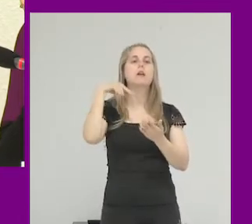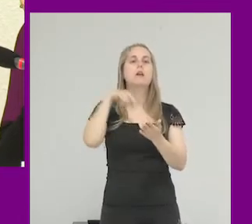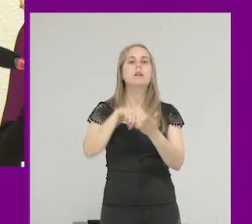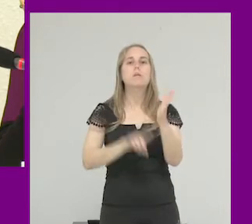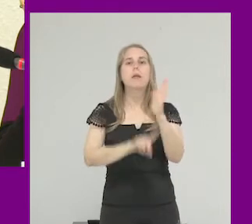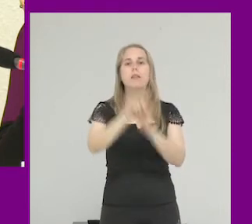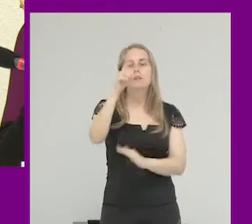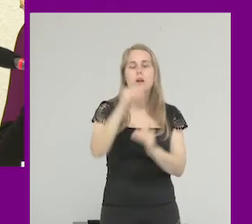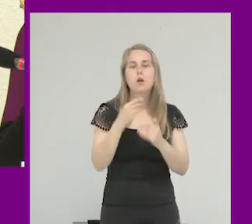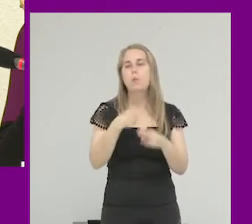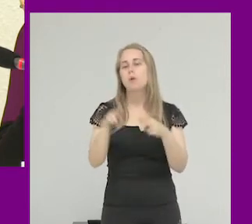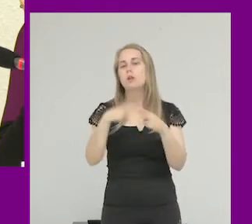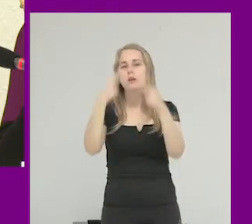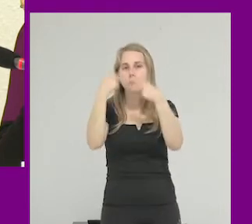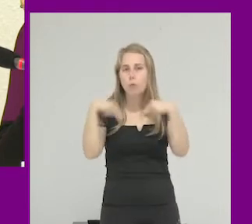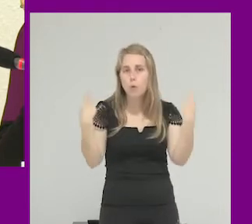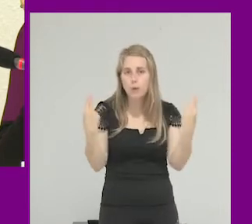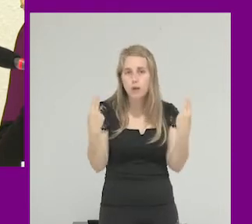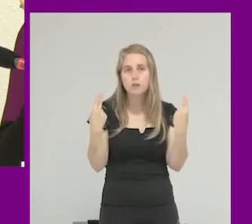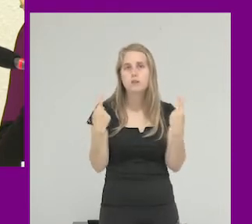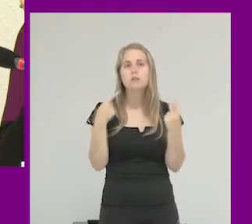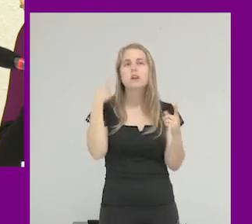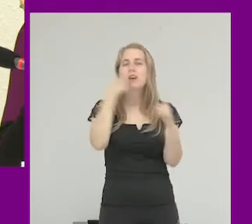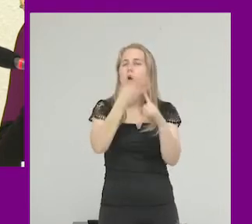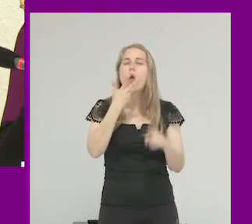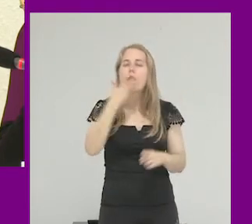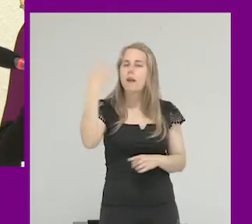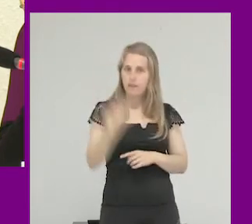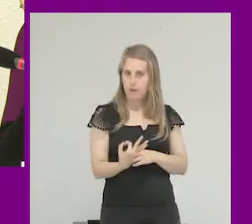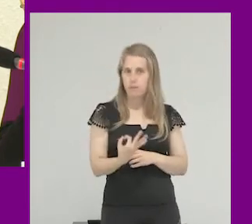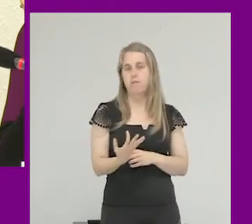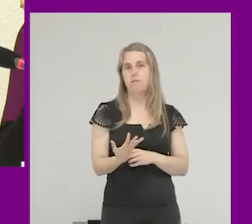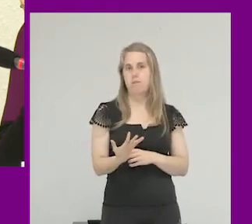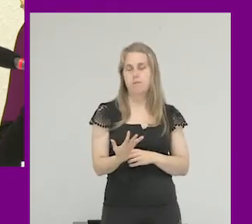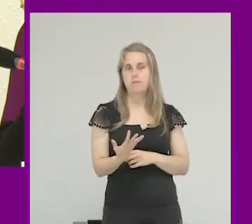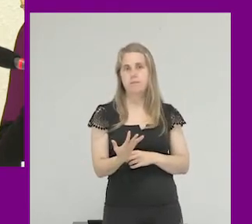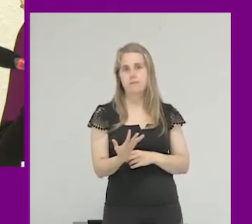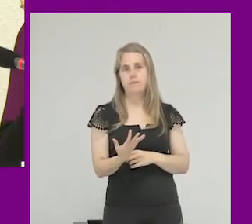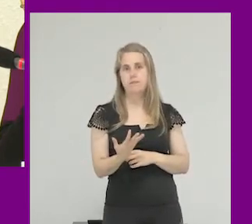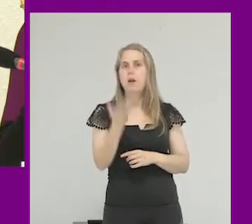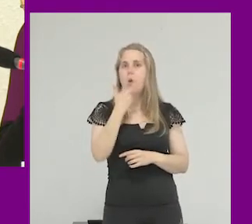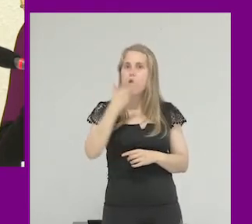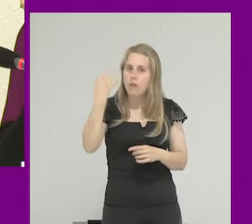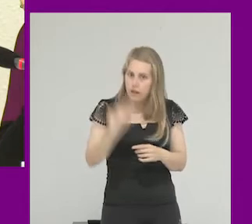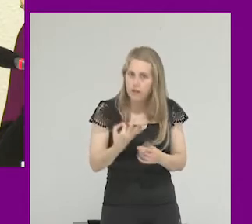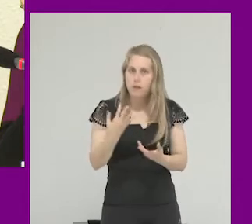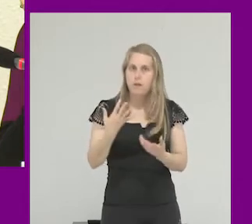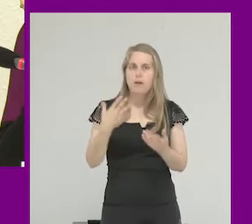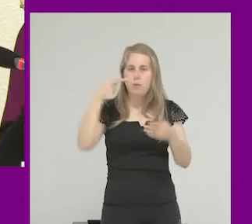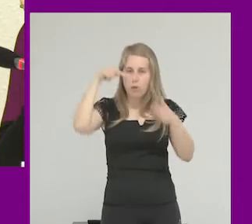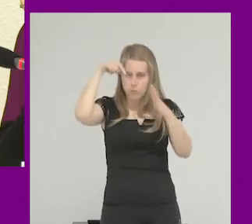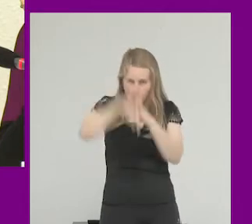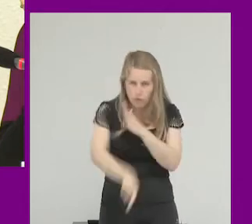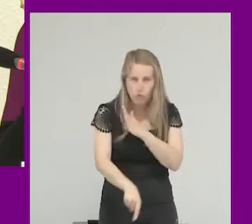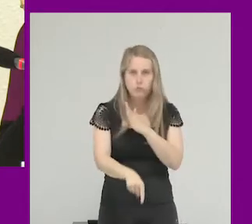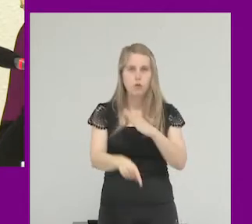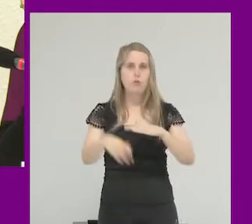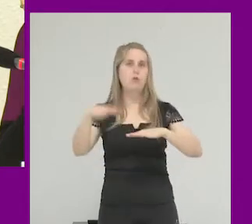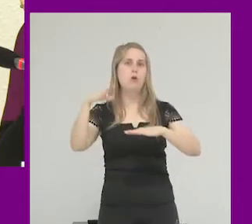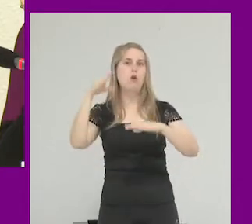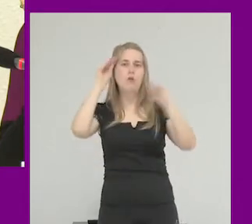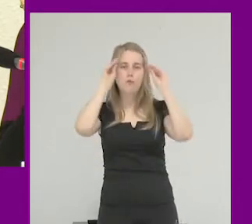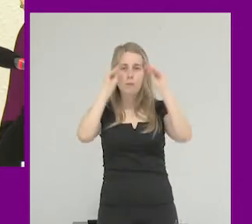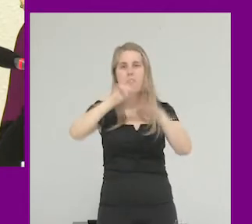las políticas públicas y hay que conocerlo. Y hay que conocerlo además en profundidad, ¿no? Una formación